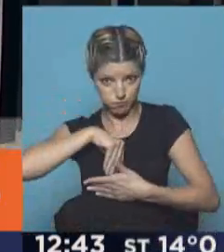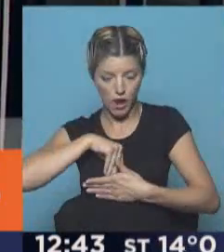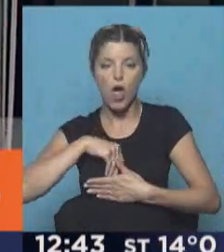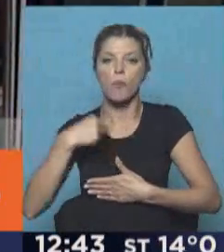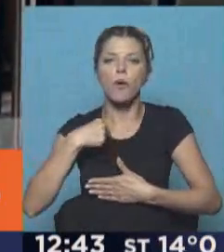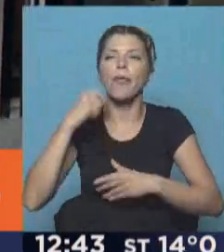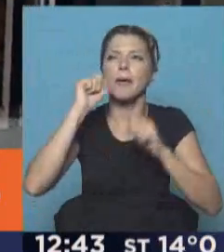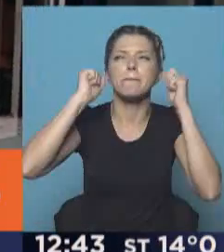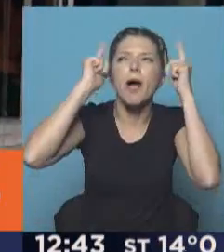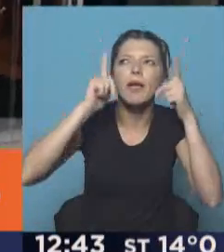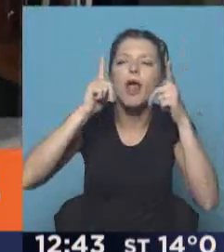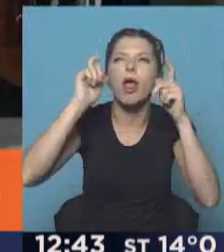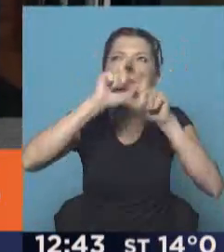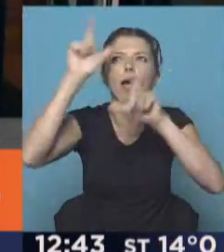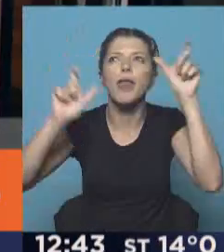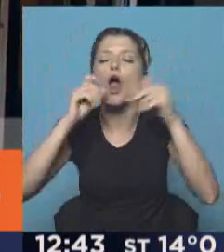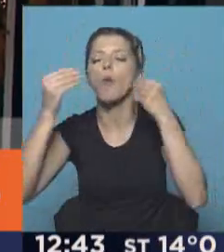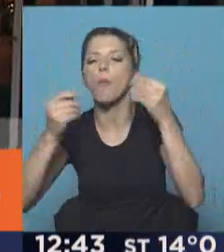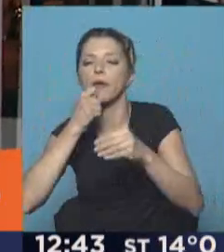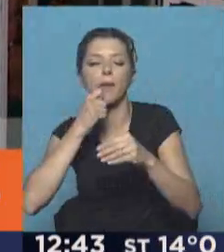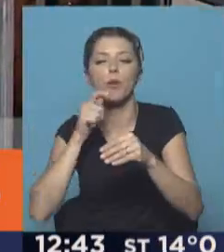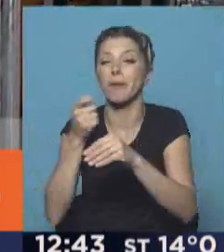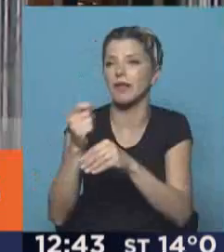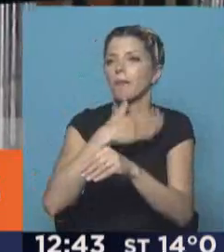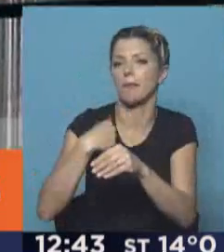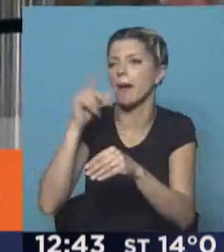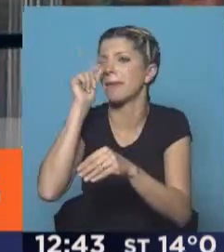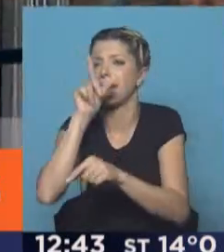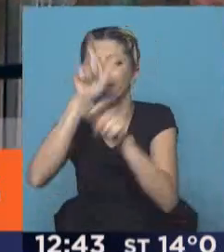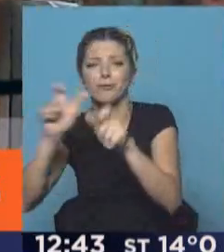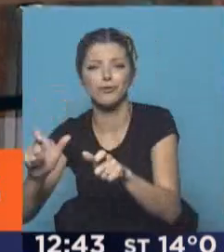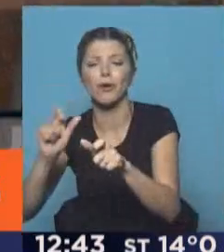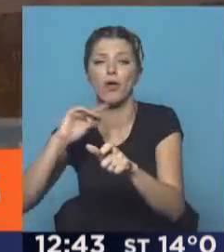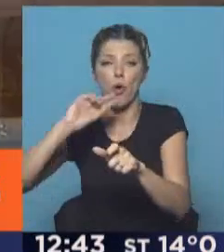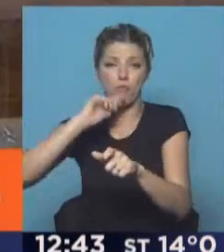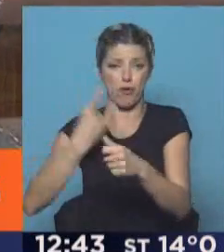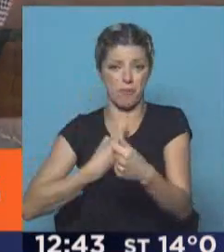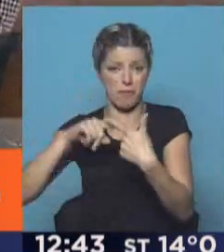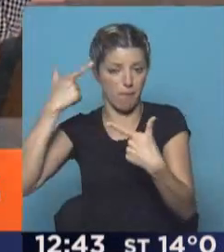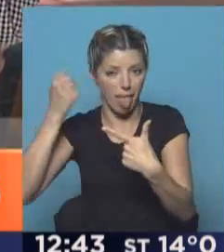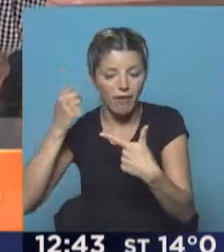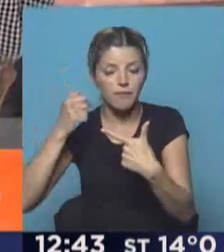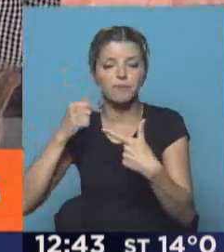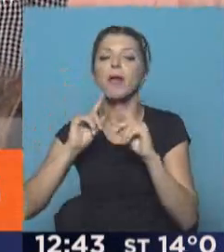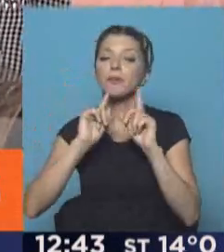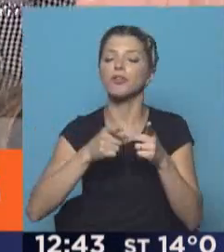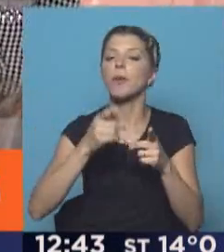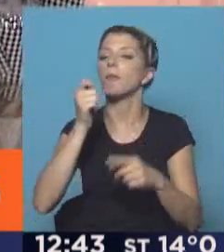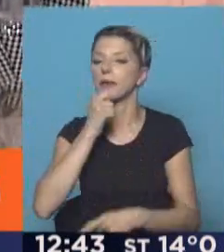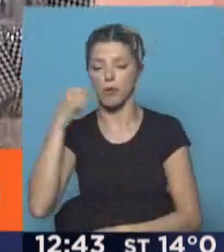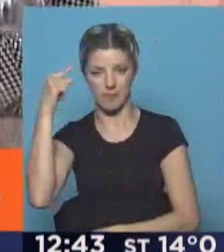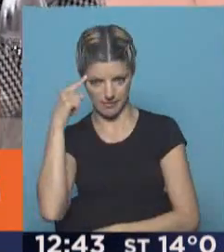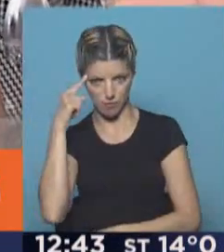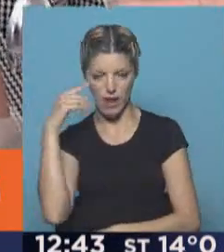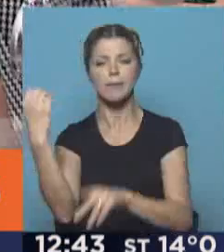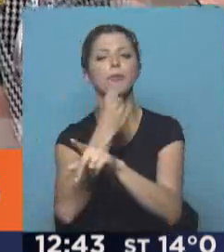suicidio, con matar gente, con matar a los padres, con un montón de cosas. ¿Cómo esto se concreta, se lleva a la realidad? Por ejemplo, ¿qué influencia tienen los medios de comunicación? Exacto. El